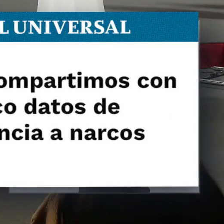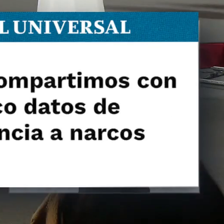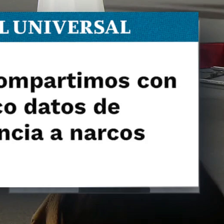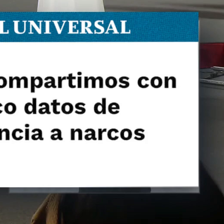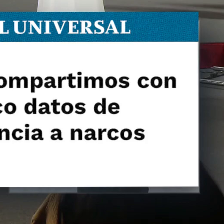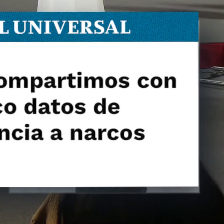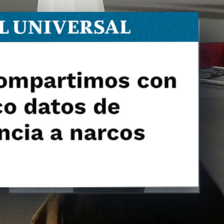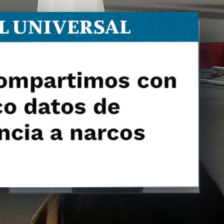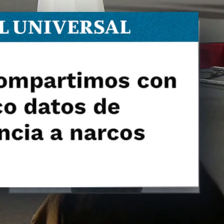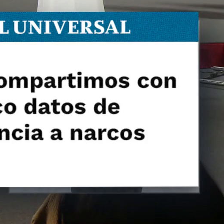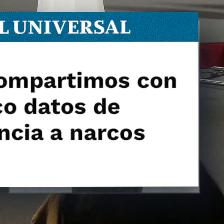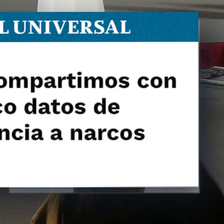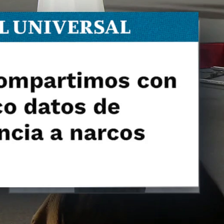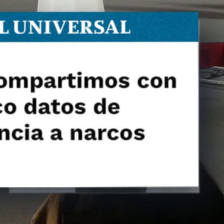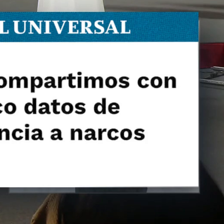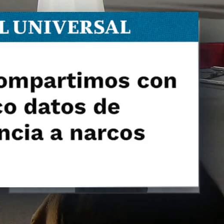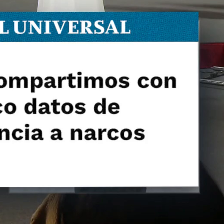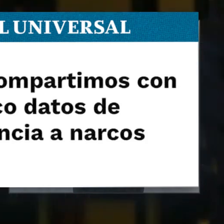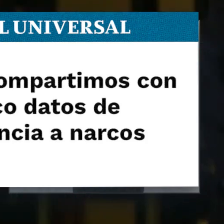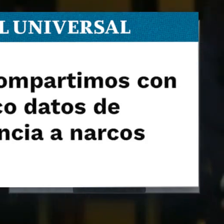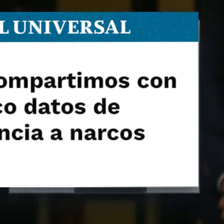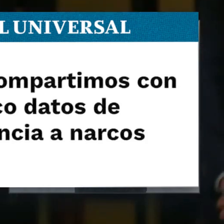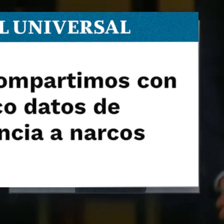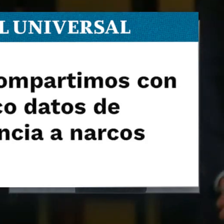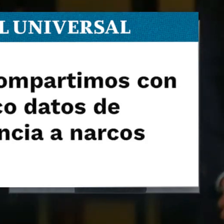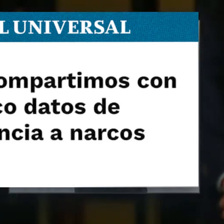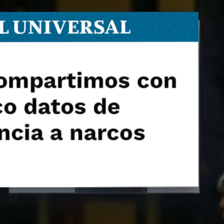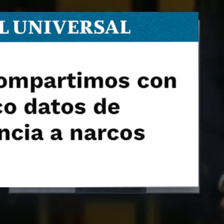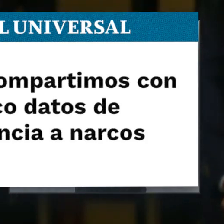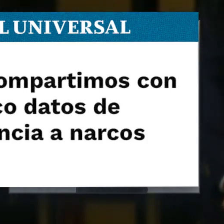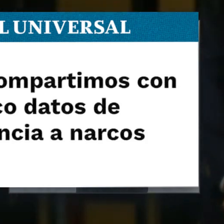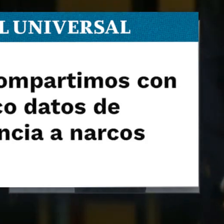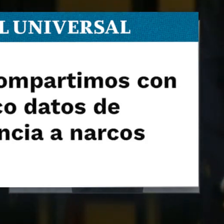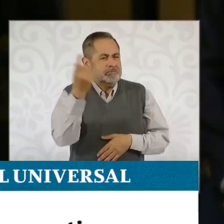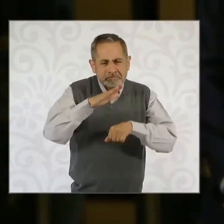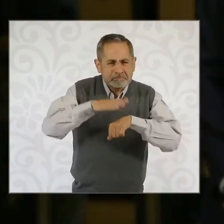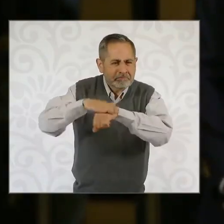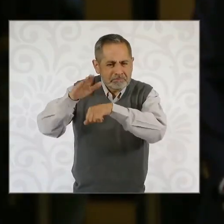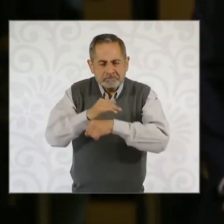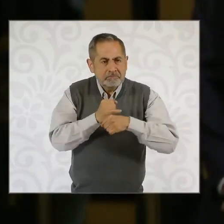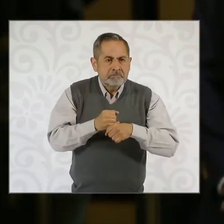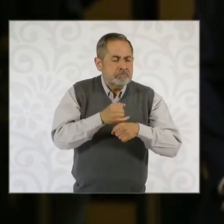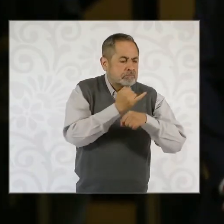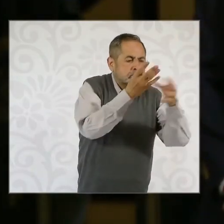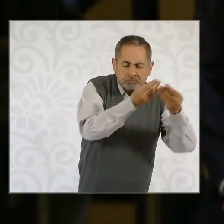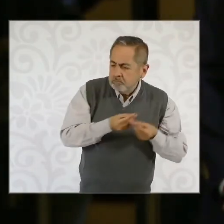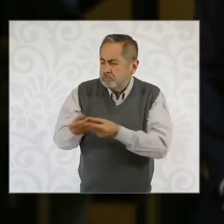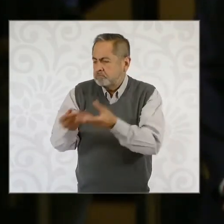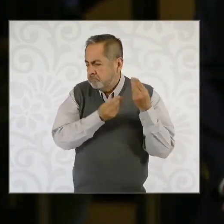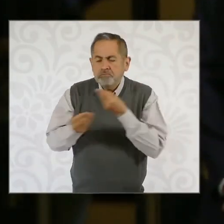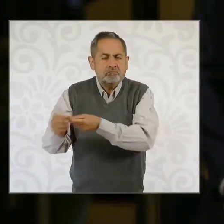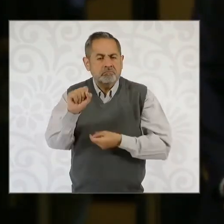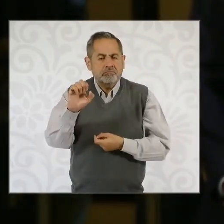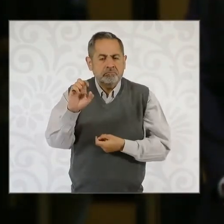los sobrevuelos en el espacio aéreo internacional y que esa información se comparte con la Secretaría de la